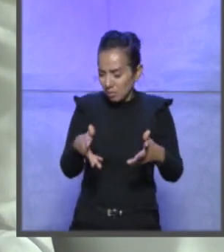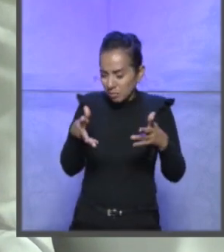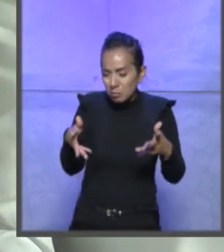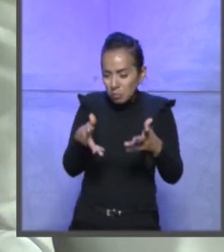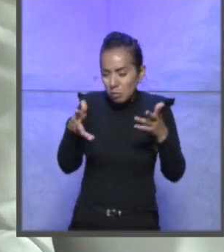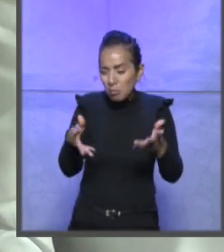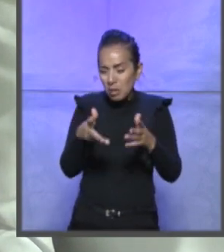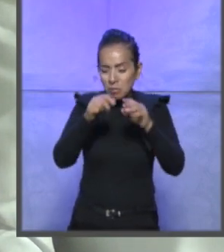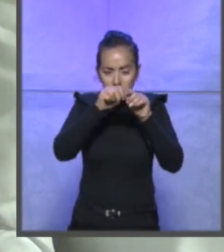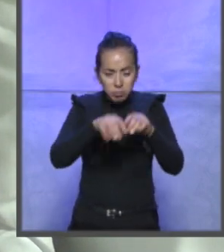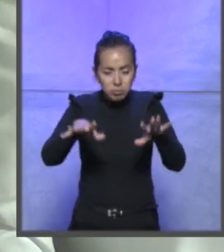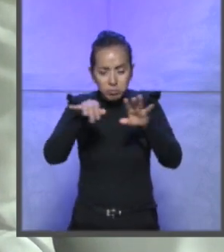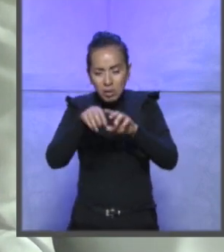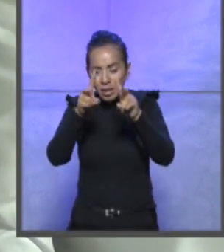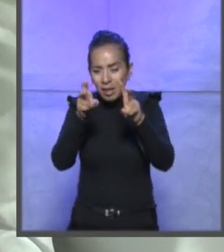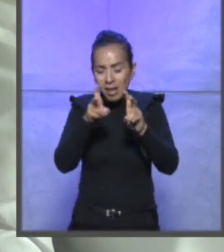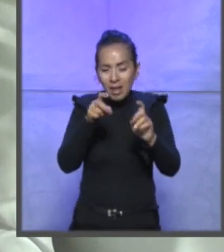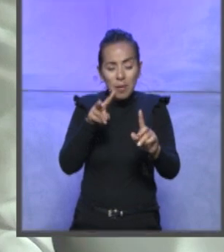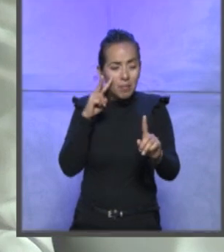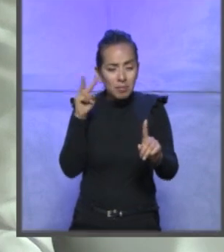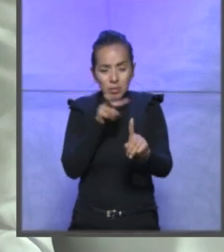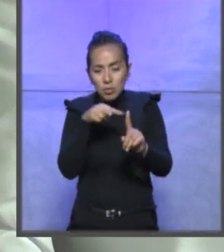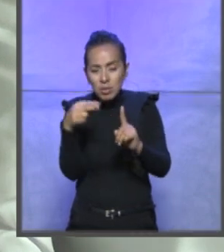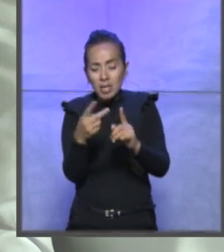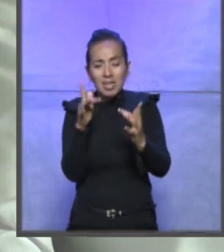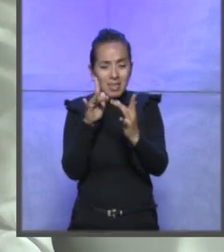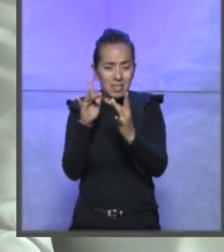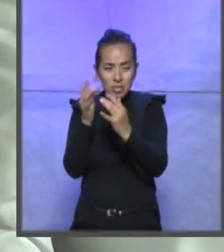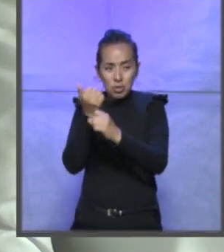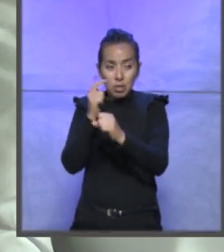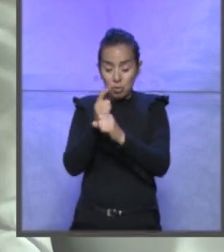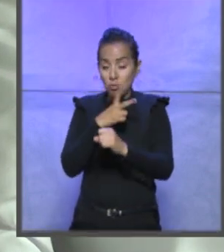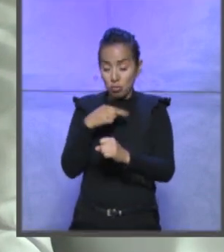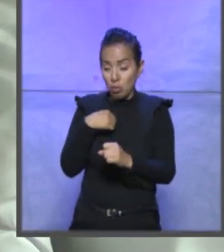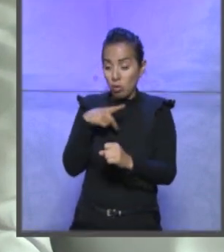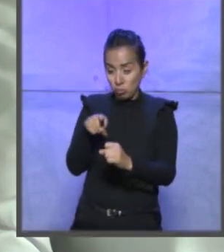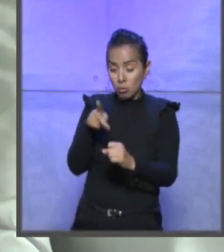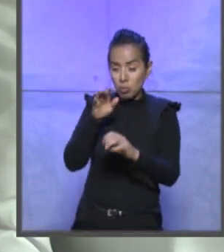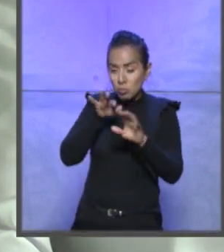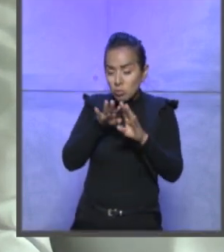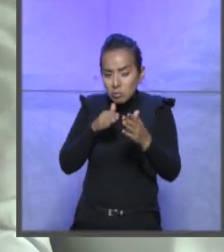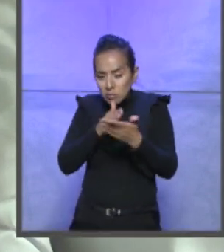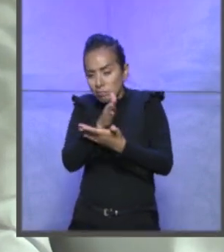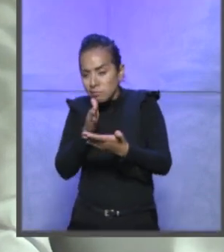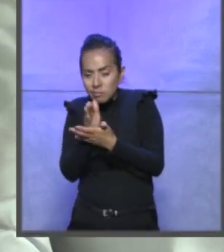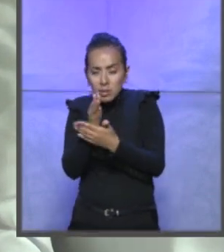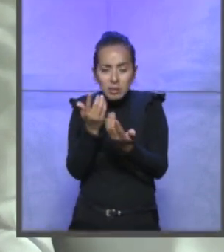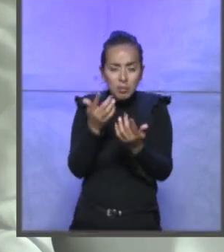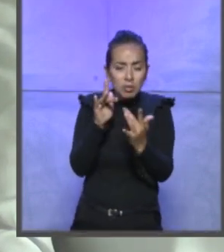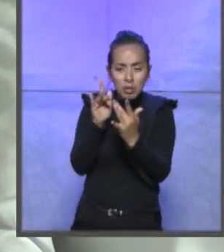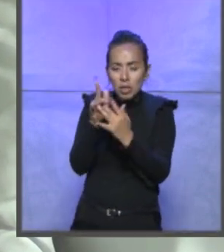promover campañas o visualizar en las redes sociales, ya que los jóvenes estamos muy informados en la parte de las redes